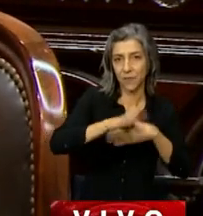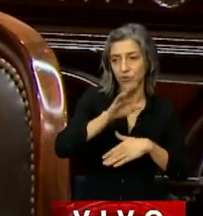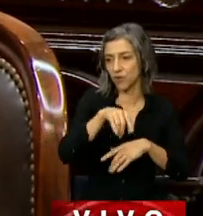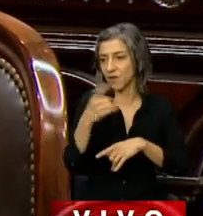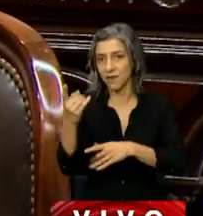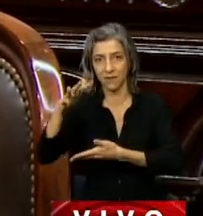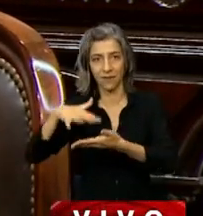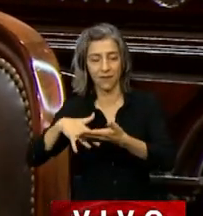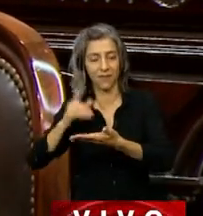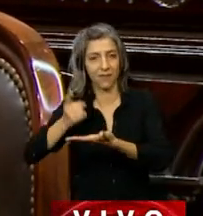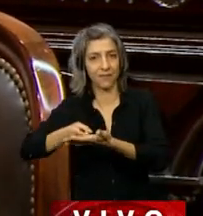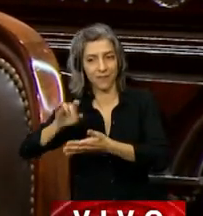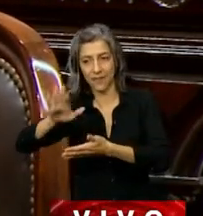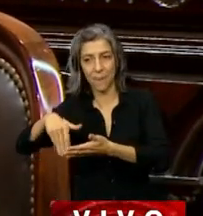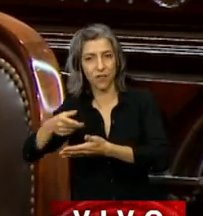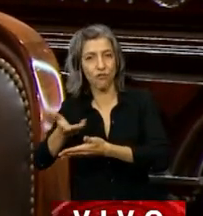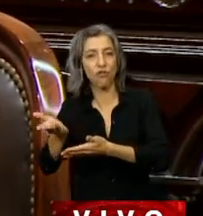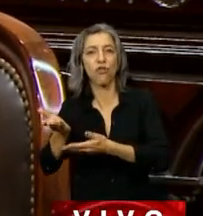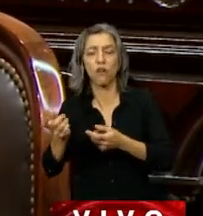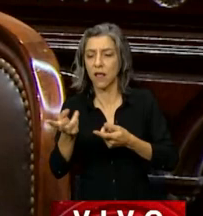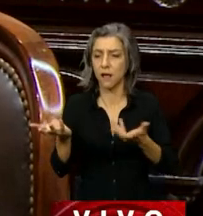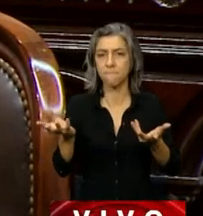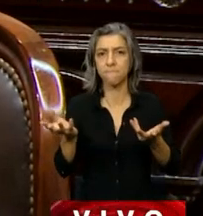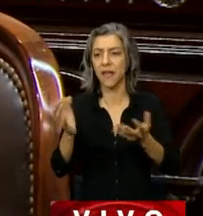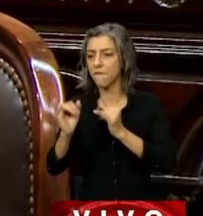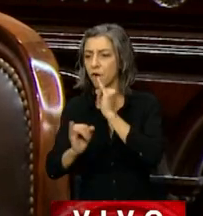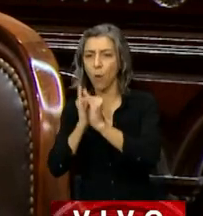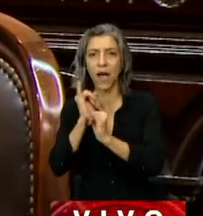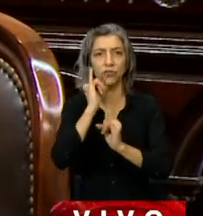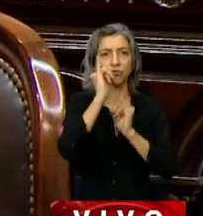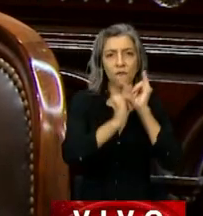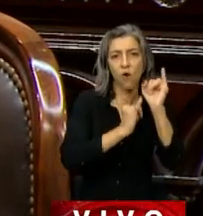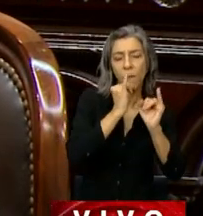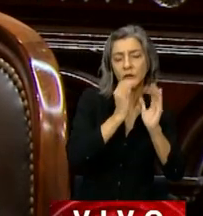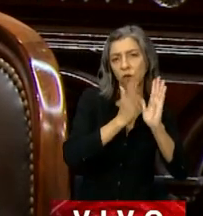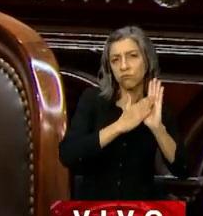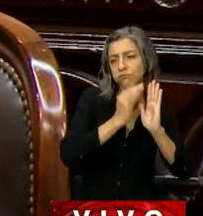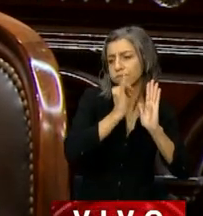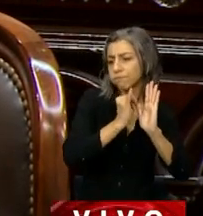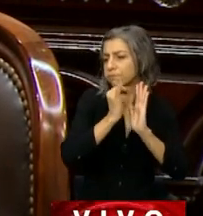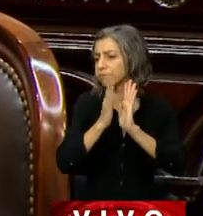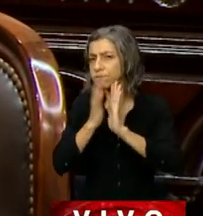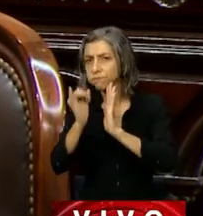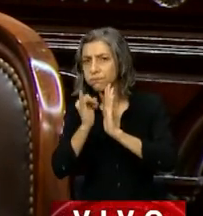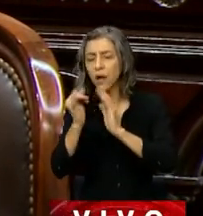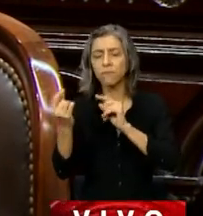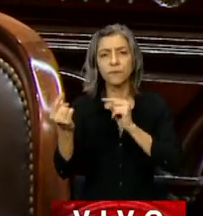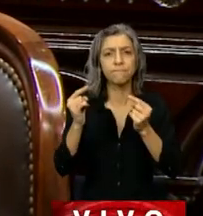minoría, toda esa información vertida de argumentos y contraargumentos